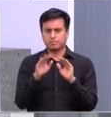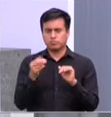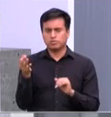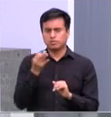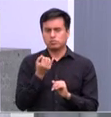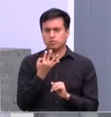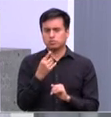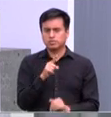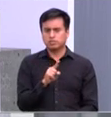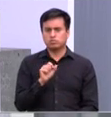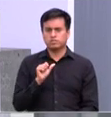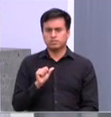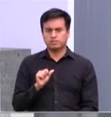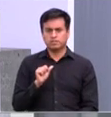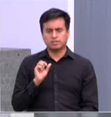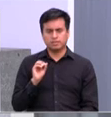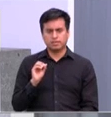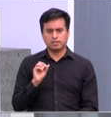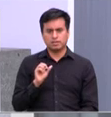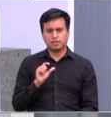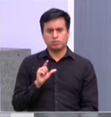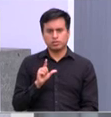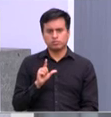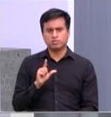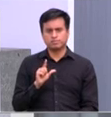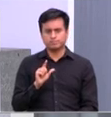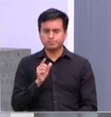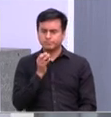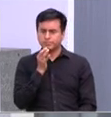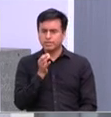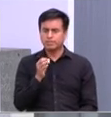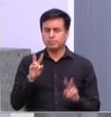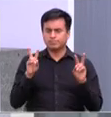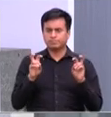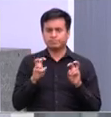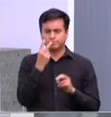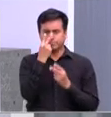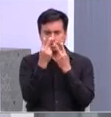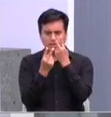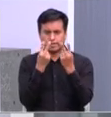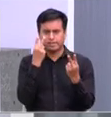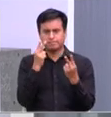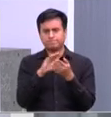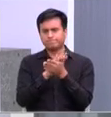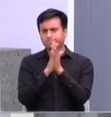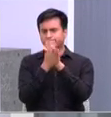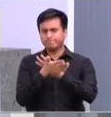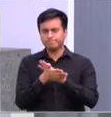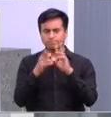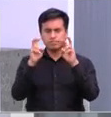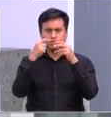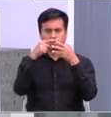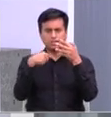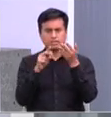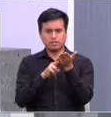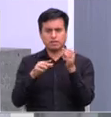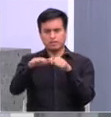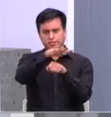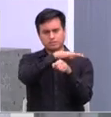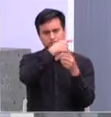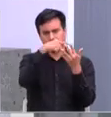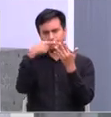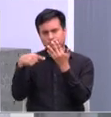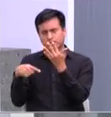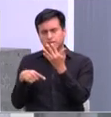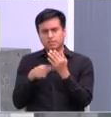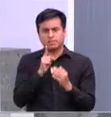el número 160 de Laudato Si. Se trata de una mirada a todas estas realidades que